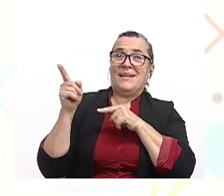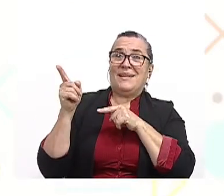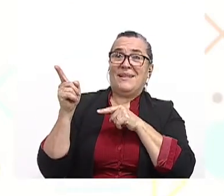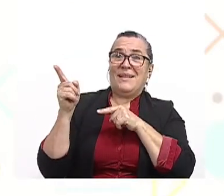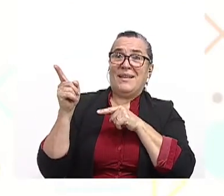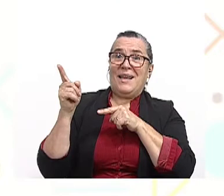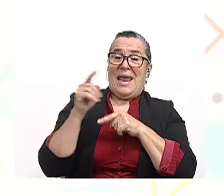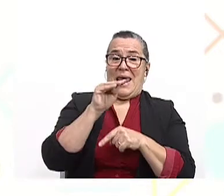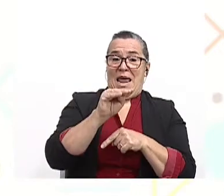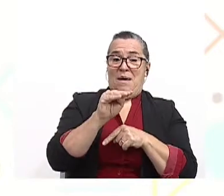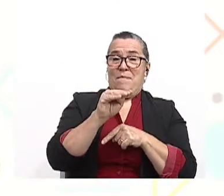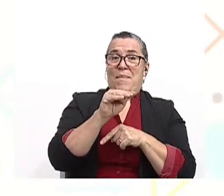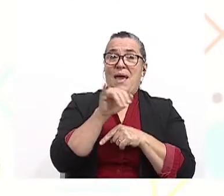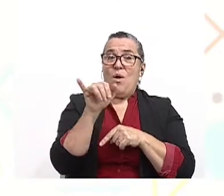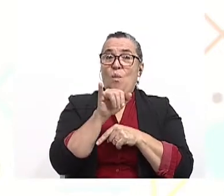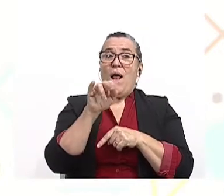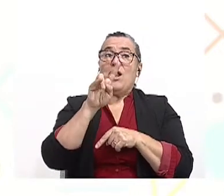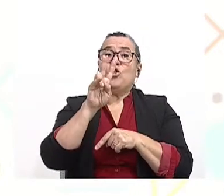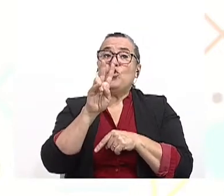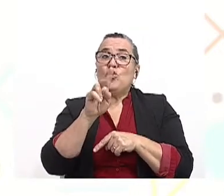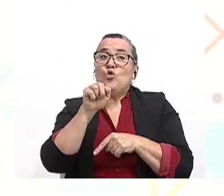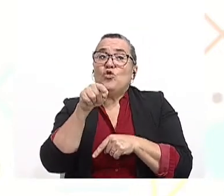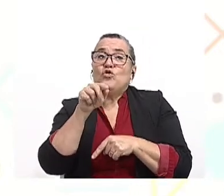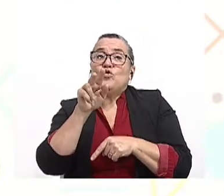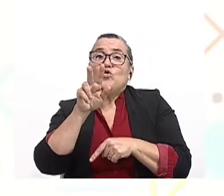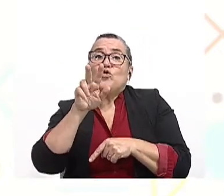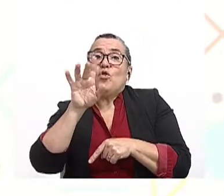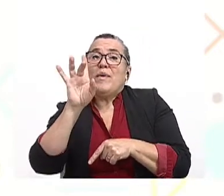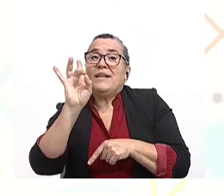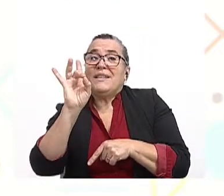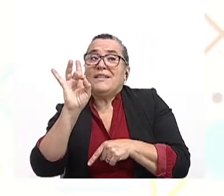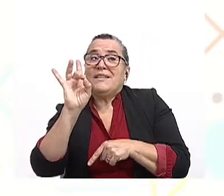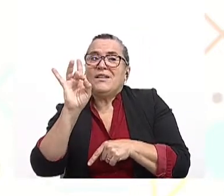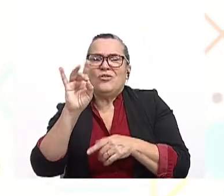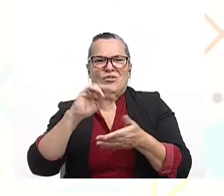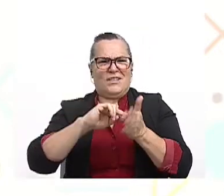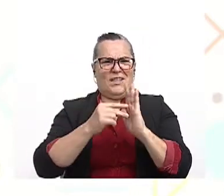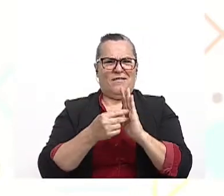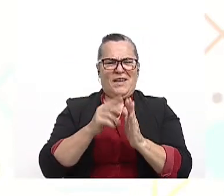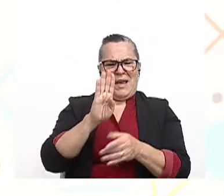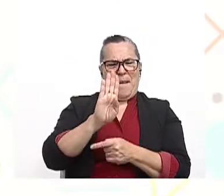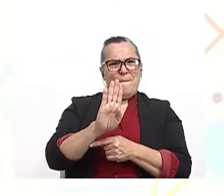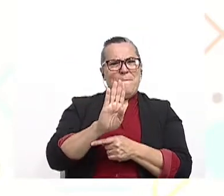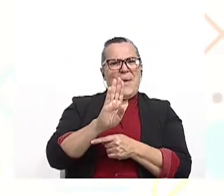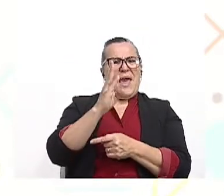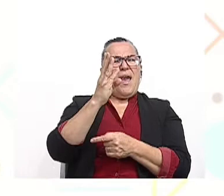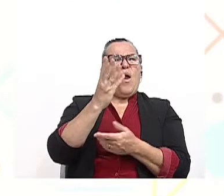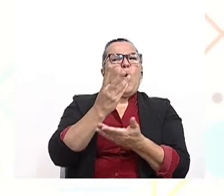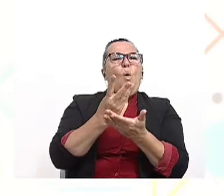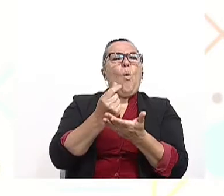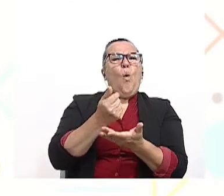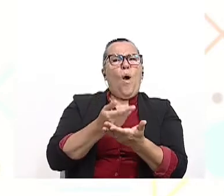pendiente m es 2,38. ¿Y cuál es el valor de b? El valor de b,